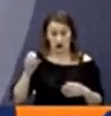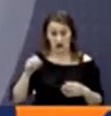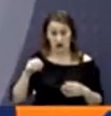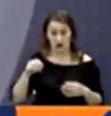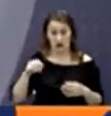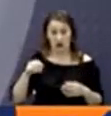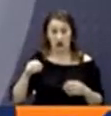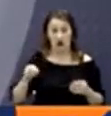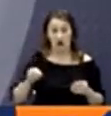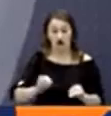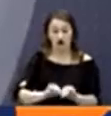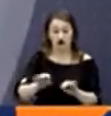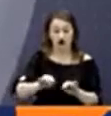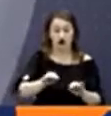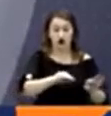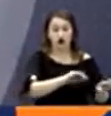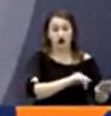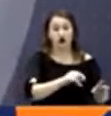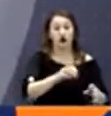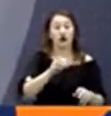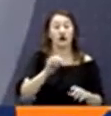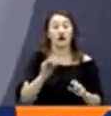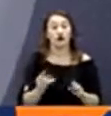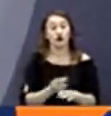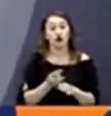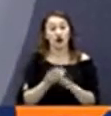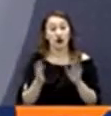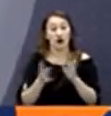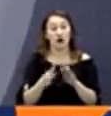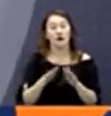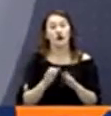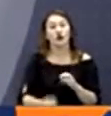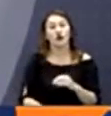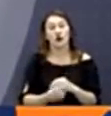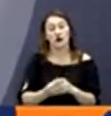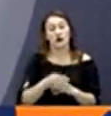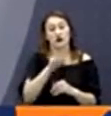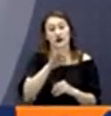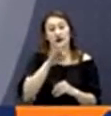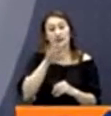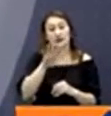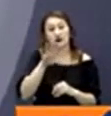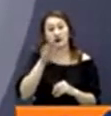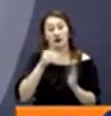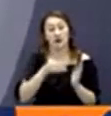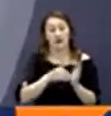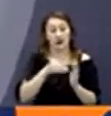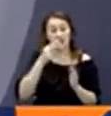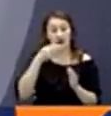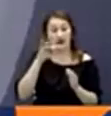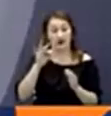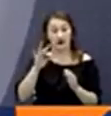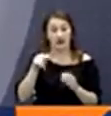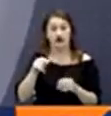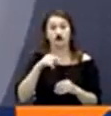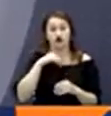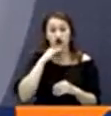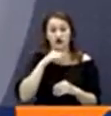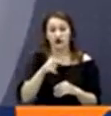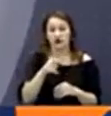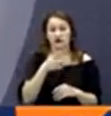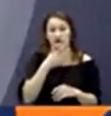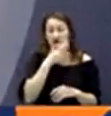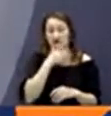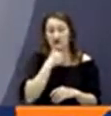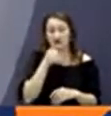de San Pedrito, que tiene una capacidad para 35 mil hectáreas y el existente no cubre ni